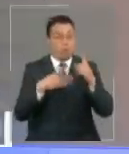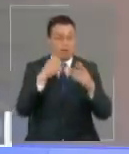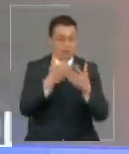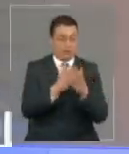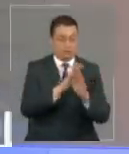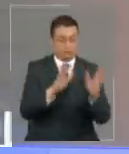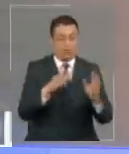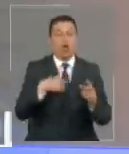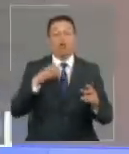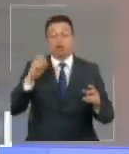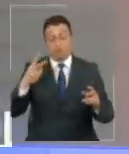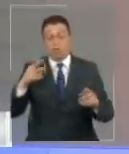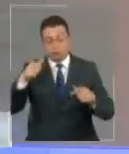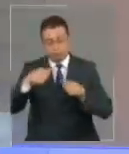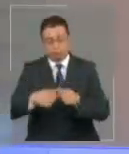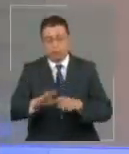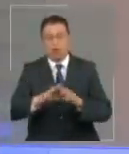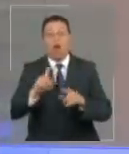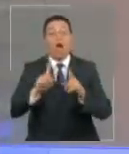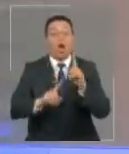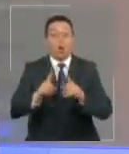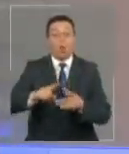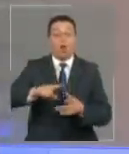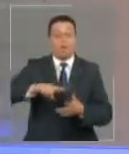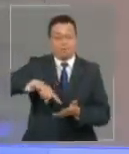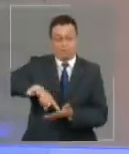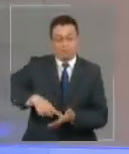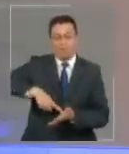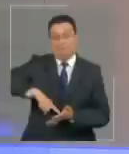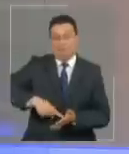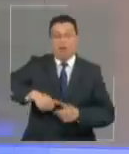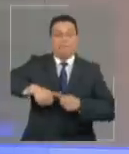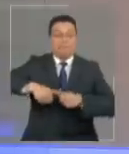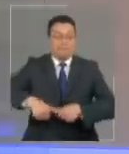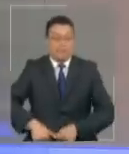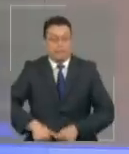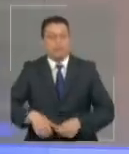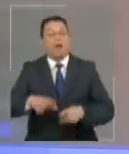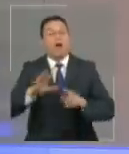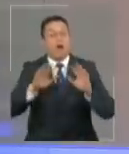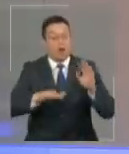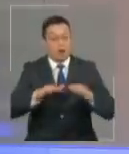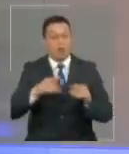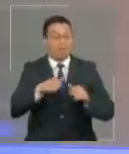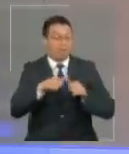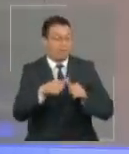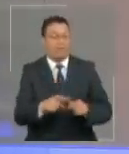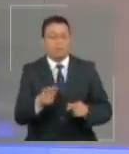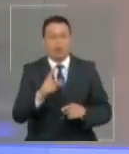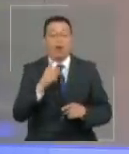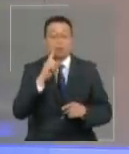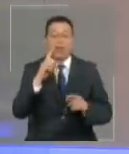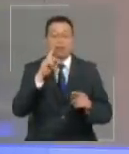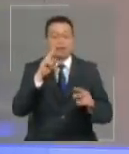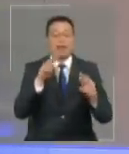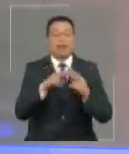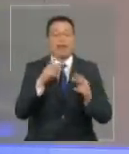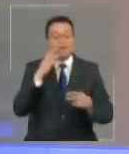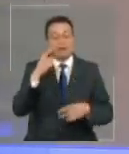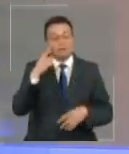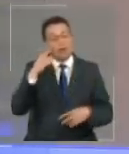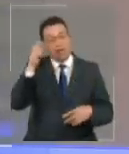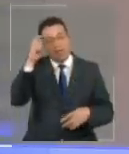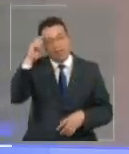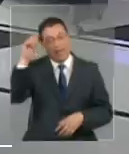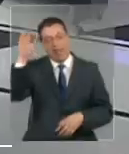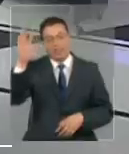tenemos esa cultura. Hay gente que se aperna, hay gente que pretende quedarse para toda la vida, pero yo creo que eso tiene que ver con un tema de convicciones.